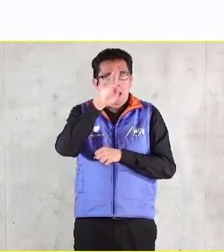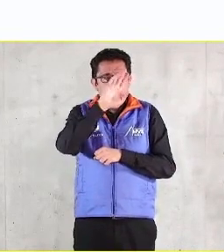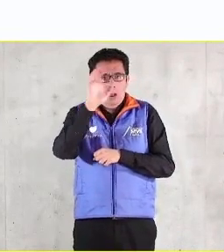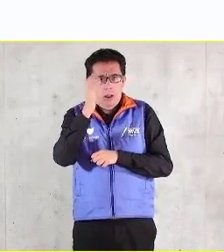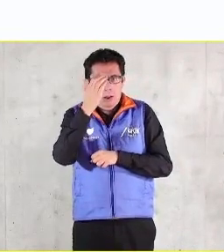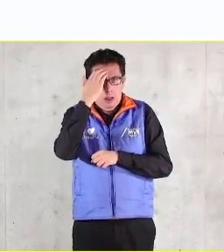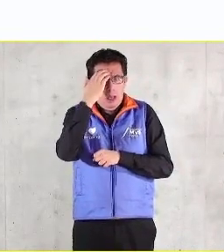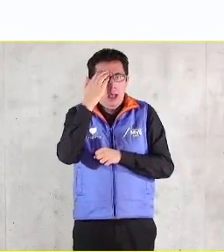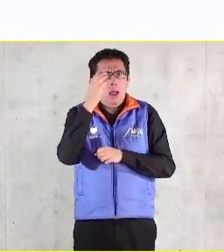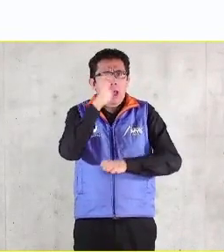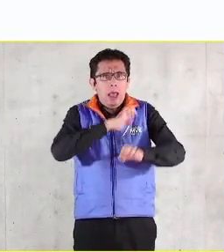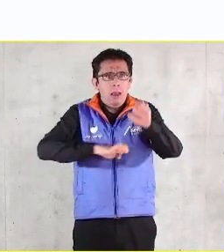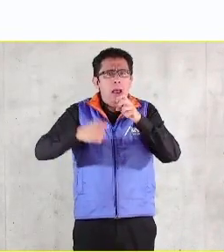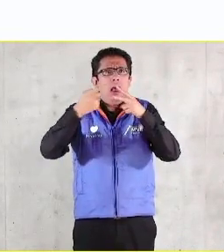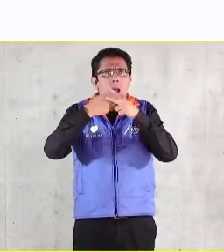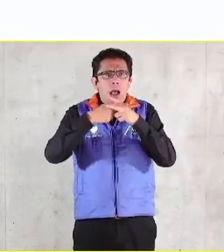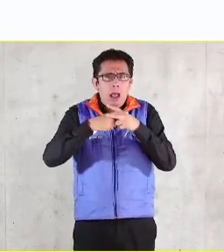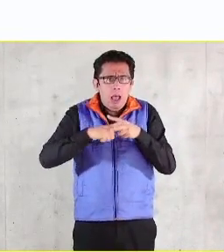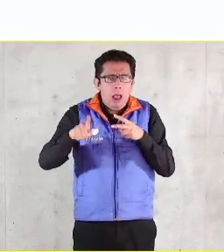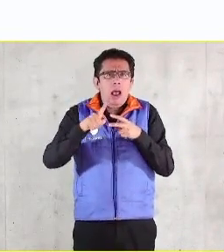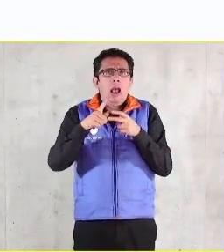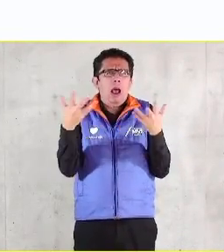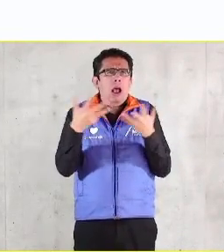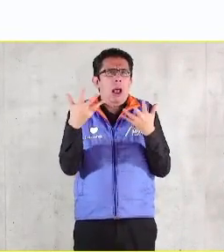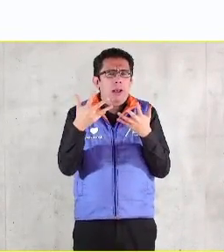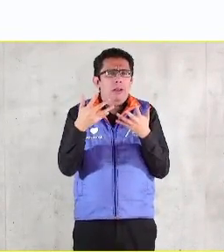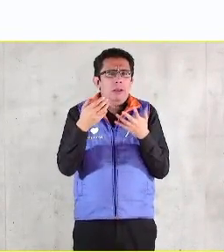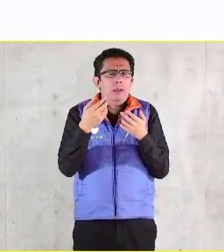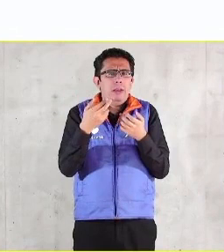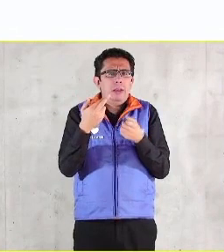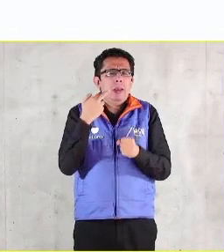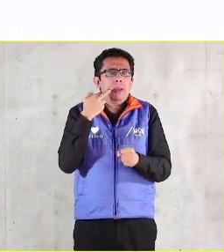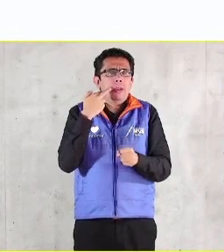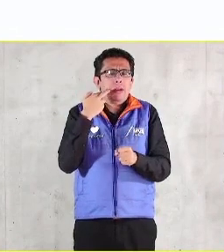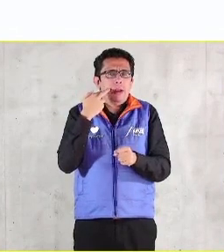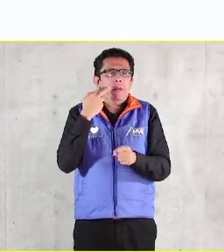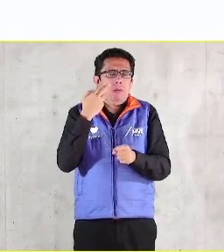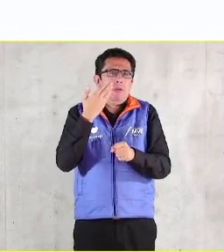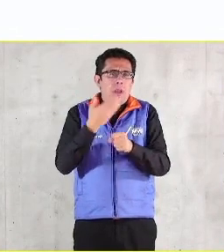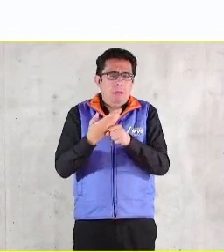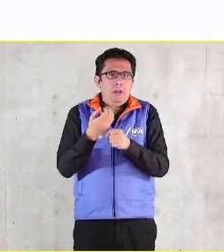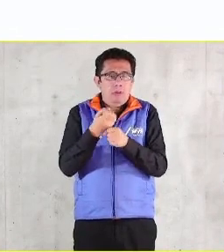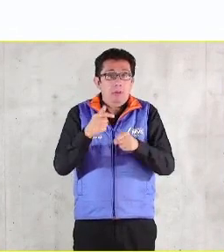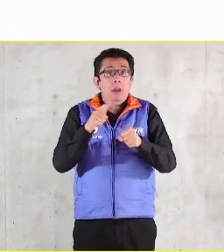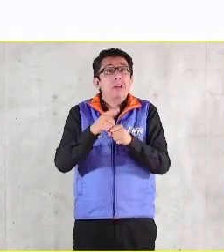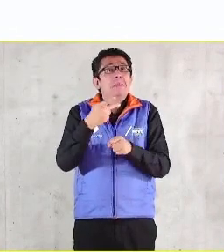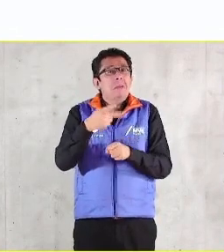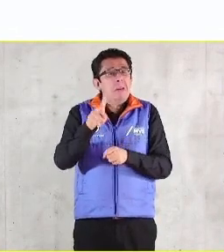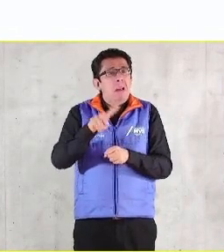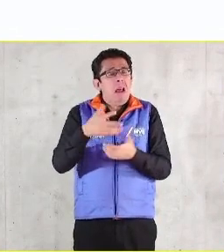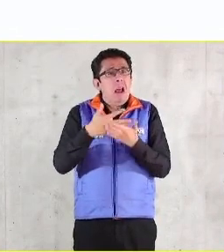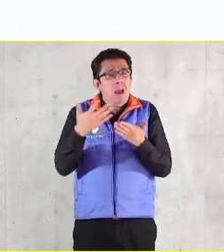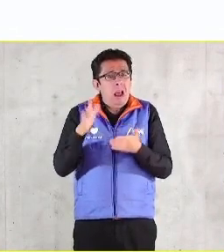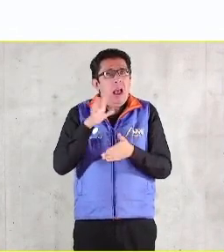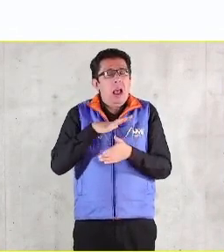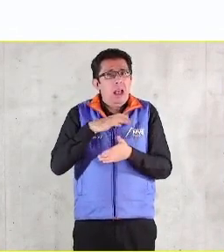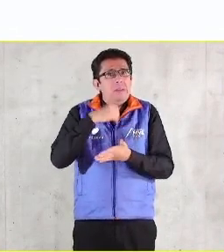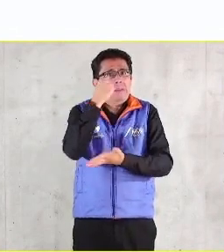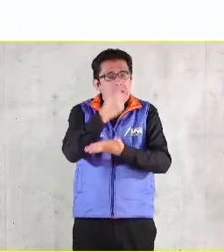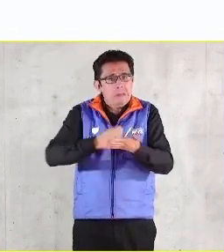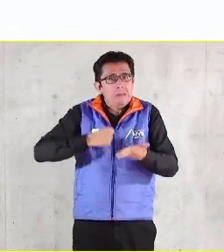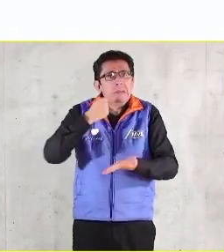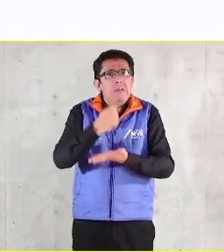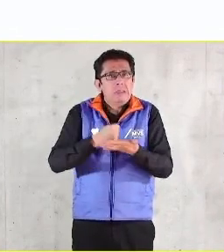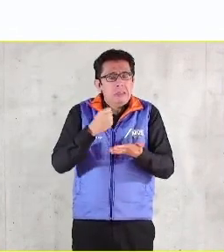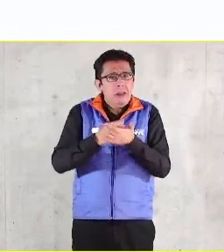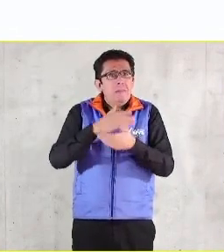en la responsabilidad social. Pero hoy en día existe una fuerte presión de parte de nuestros grupos de interés de incrementar el valor